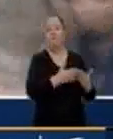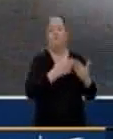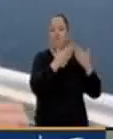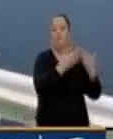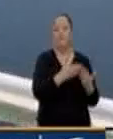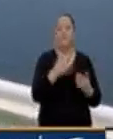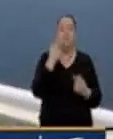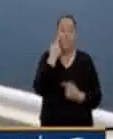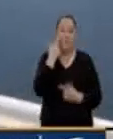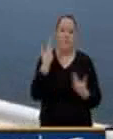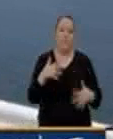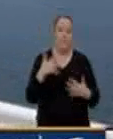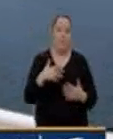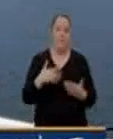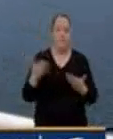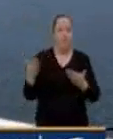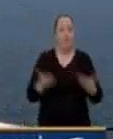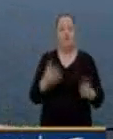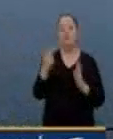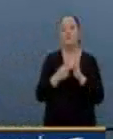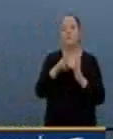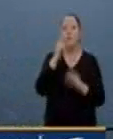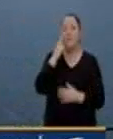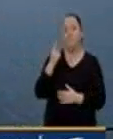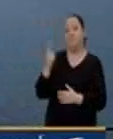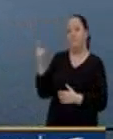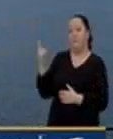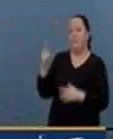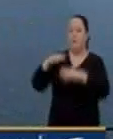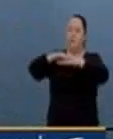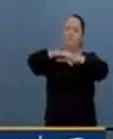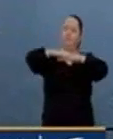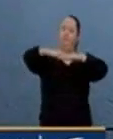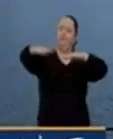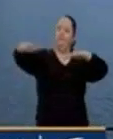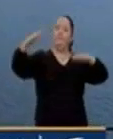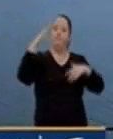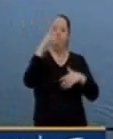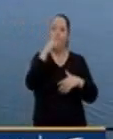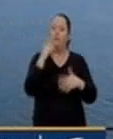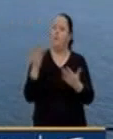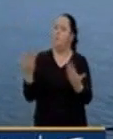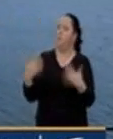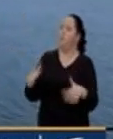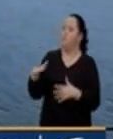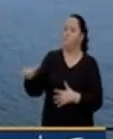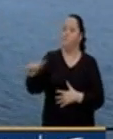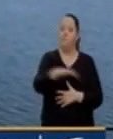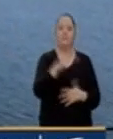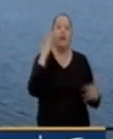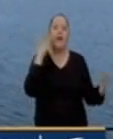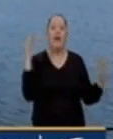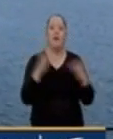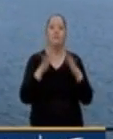quiero deleitar con el recibimiento de 2024 a través de este paisaje que nos está regalando uno de los canales patagónicos